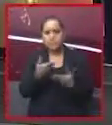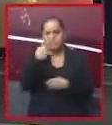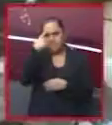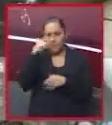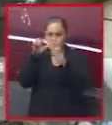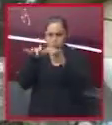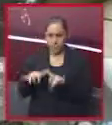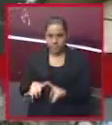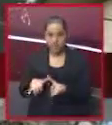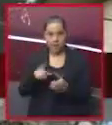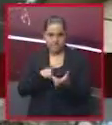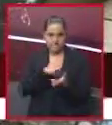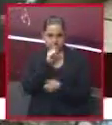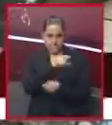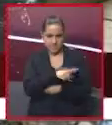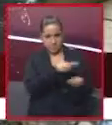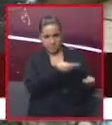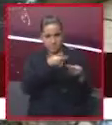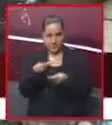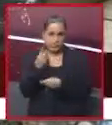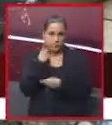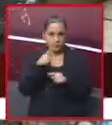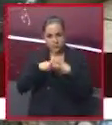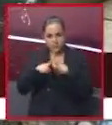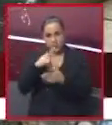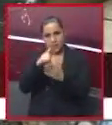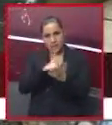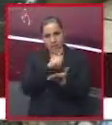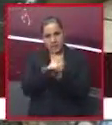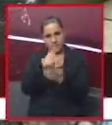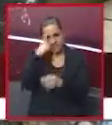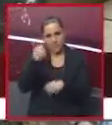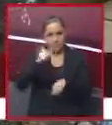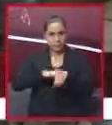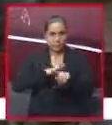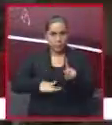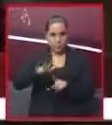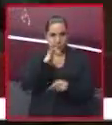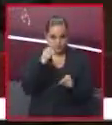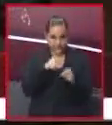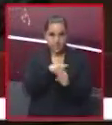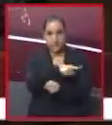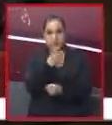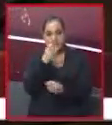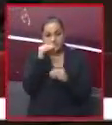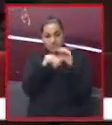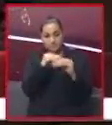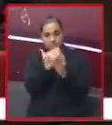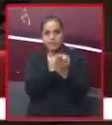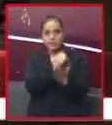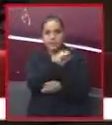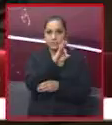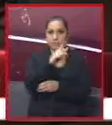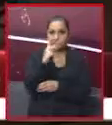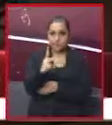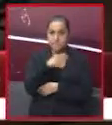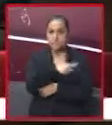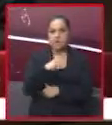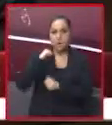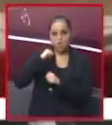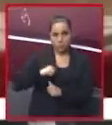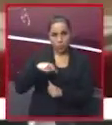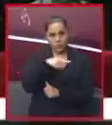esta minuta de la colegisladora que reforma la Ley Orgánica de la Administración Pública Federal, la cual establece que la Secretaría de la Función Pública,